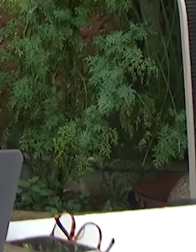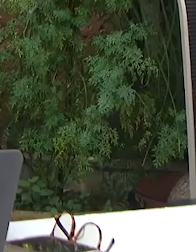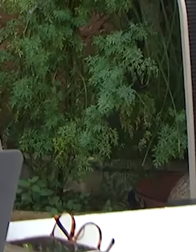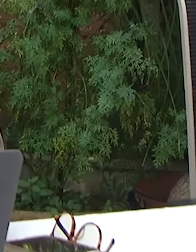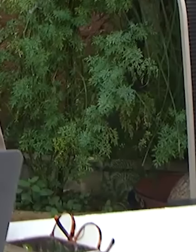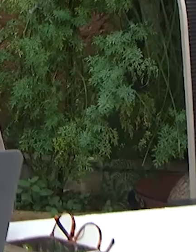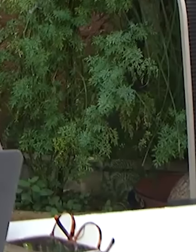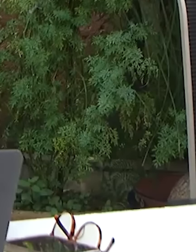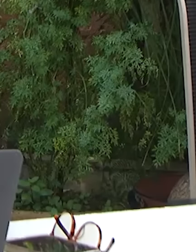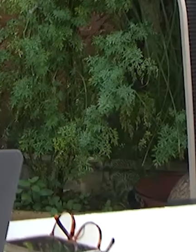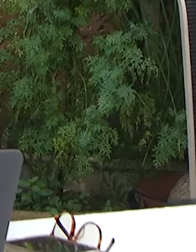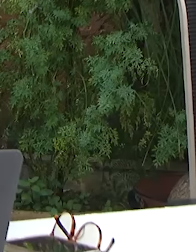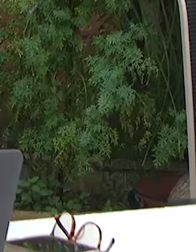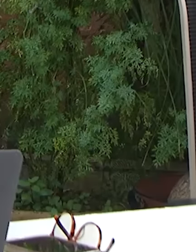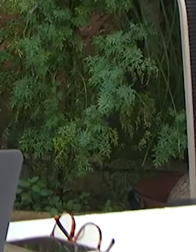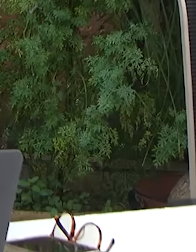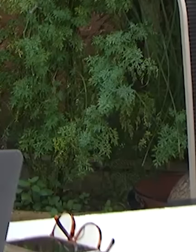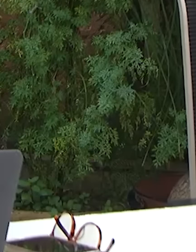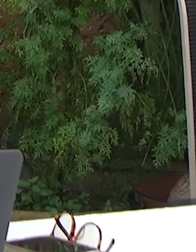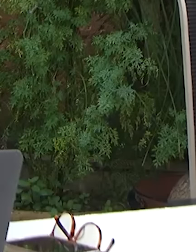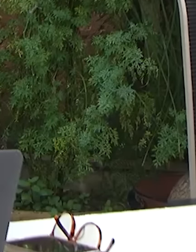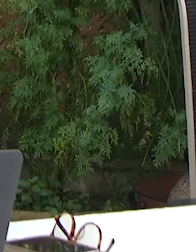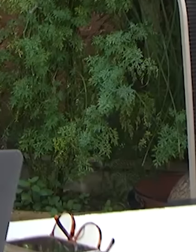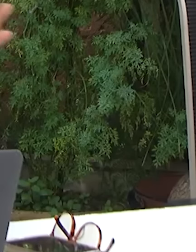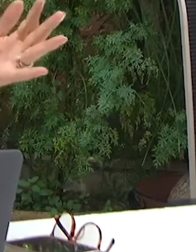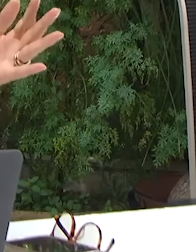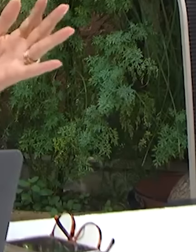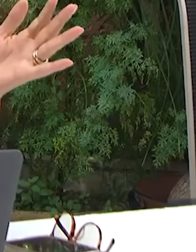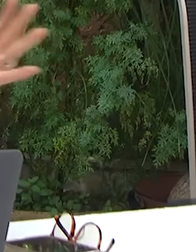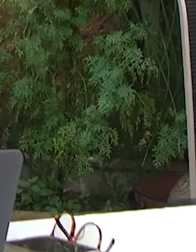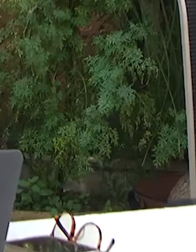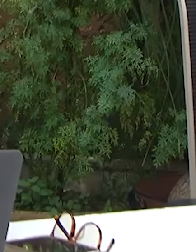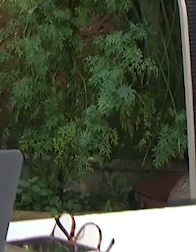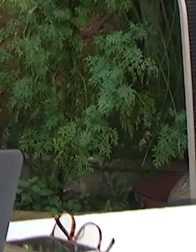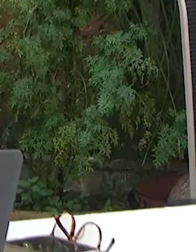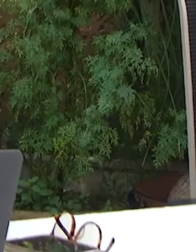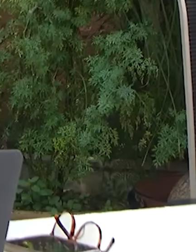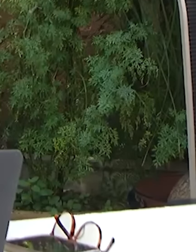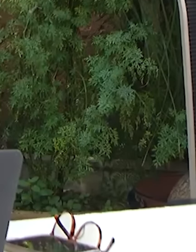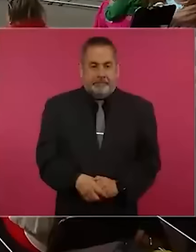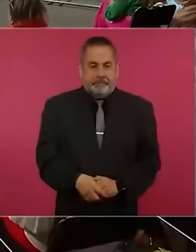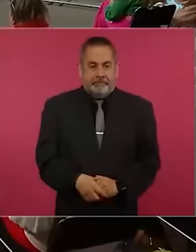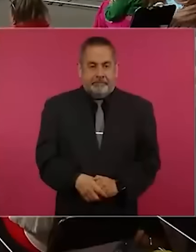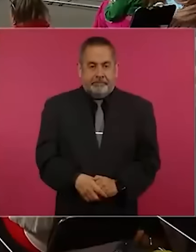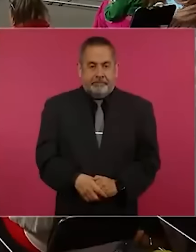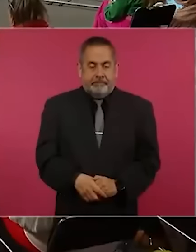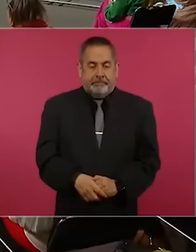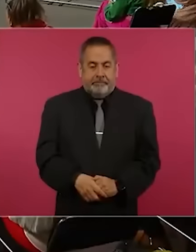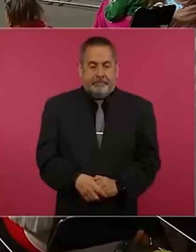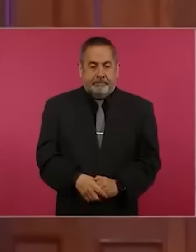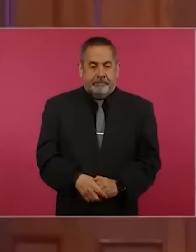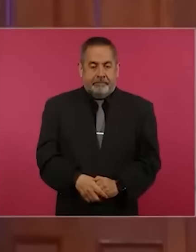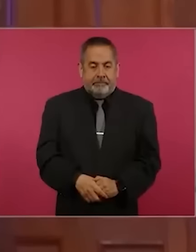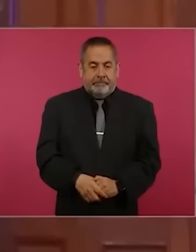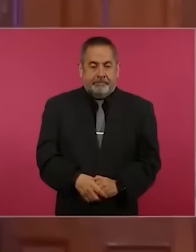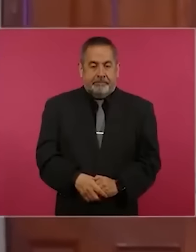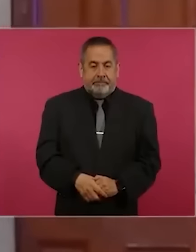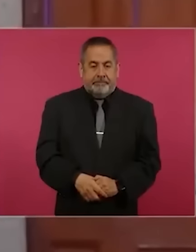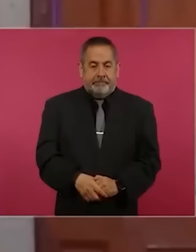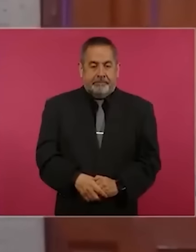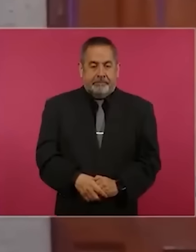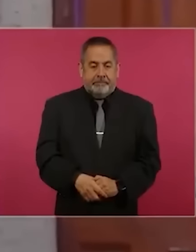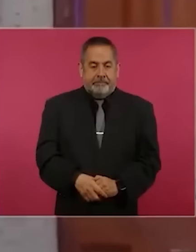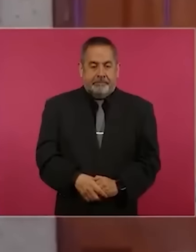que ahorita la vamos a complementar donde pu te compara con vamos a ver